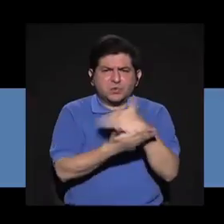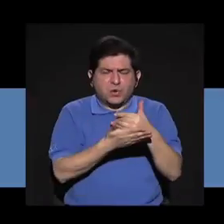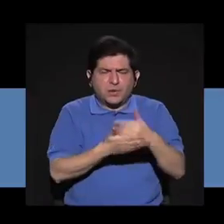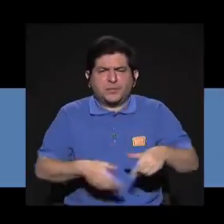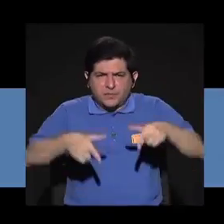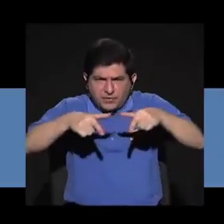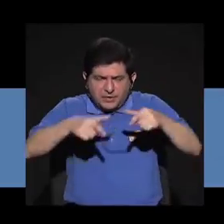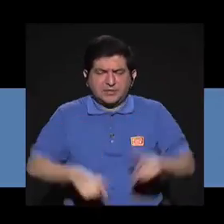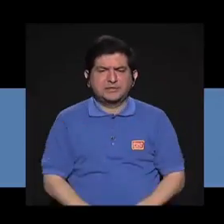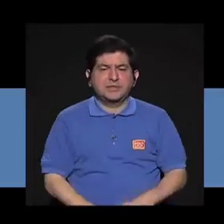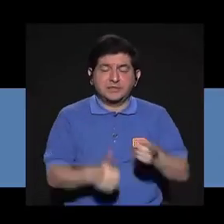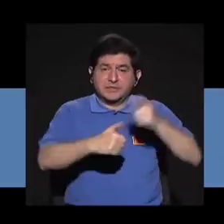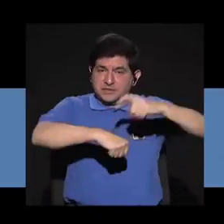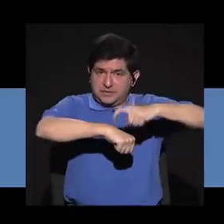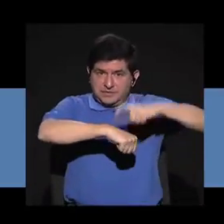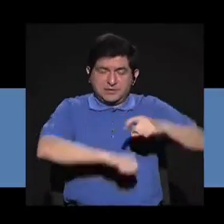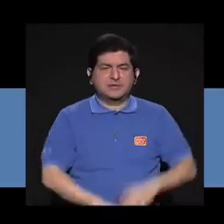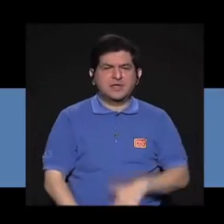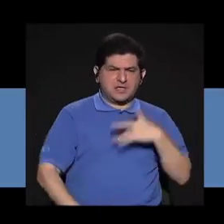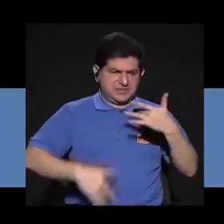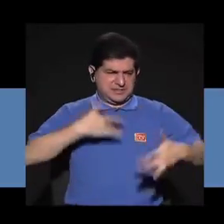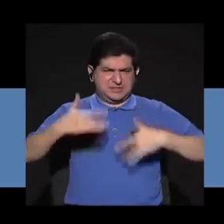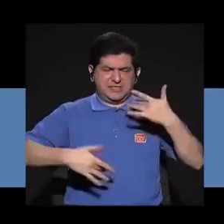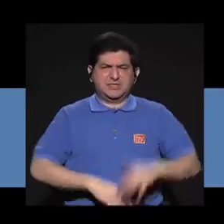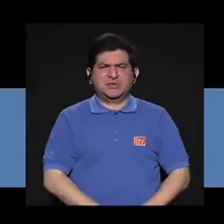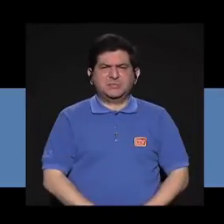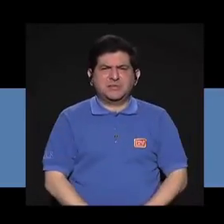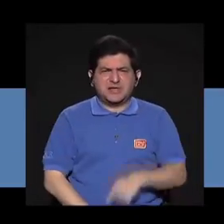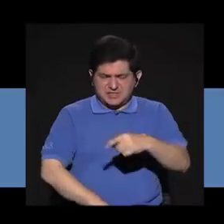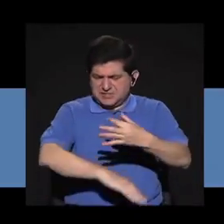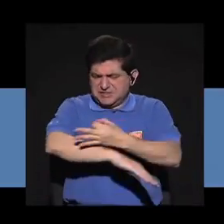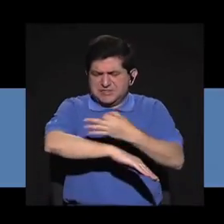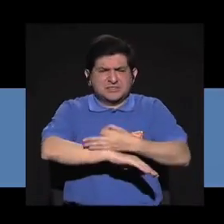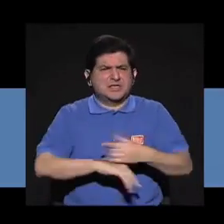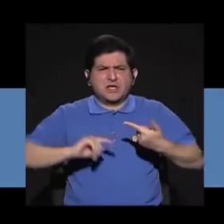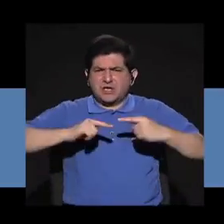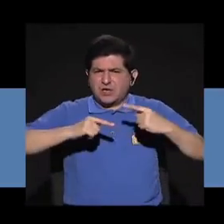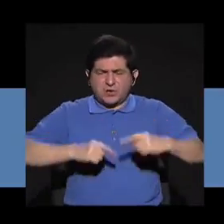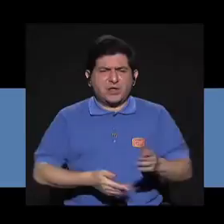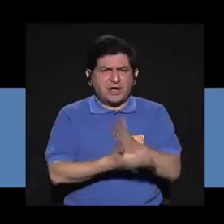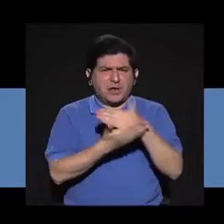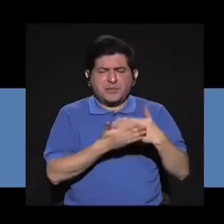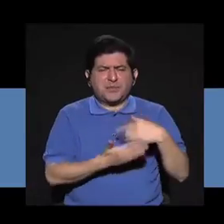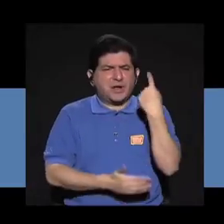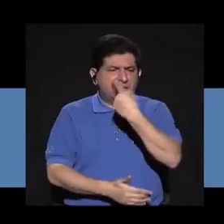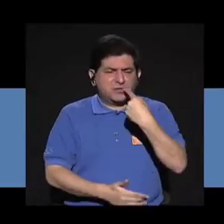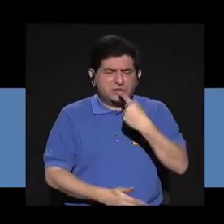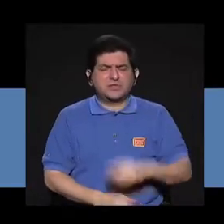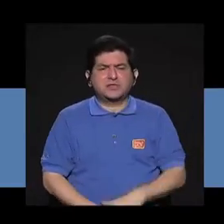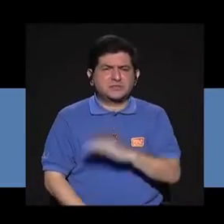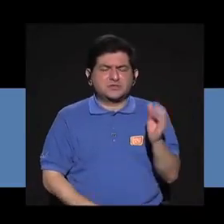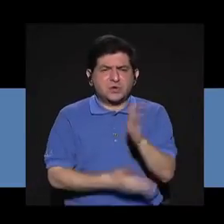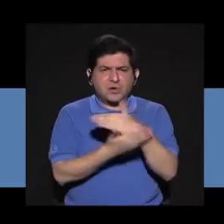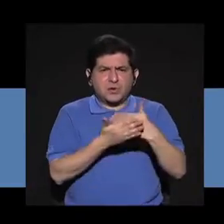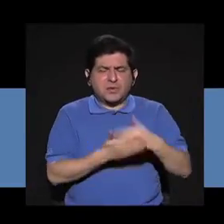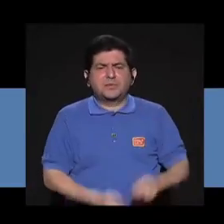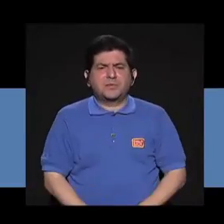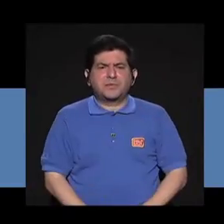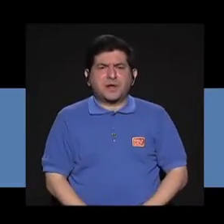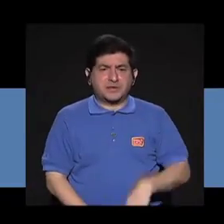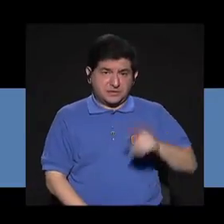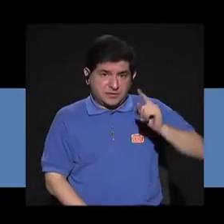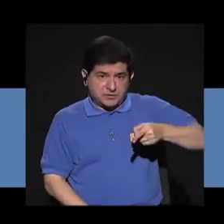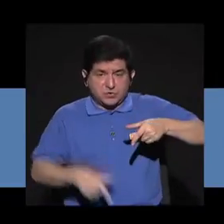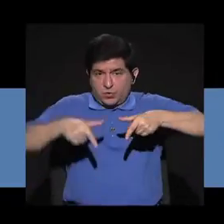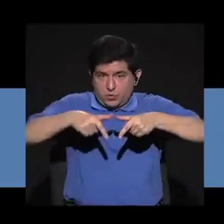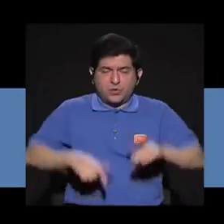mucosa. Durante la primera fase, los síntomas son llagas indoloras en genitales, boca y ano. En la segunda etapa,